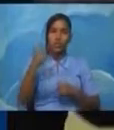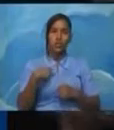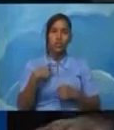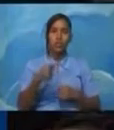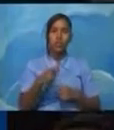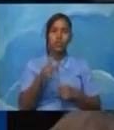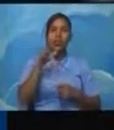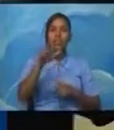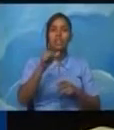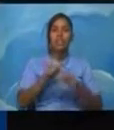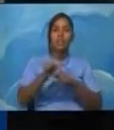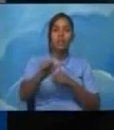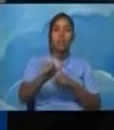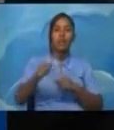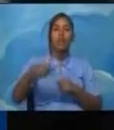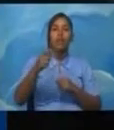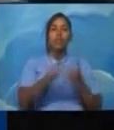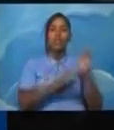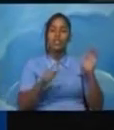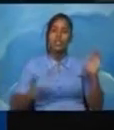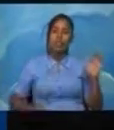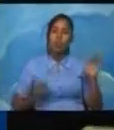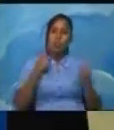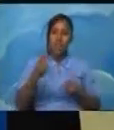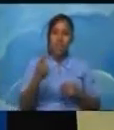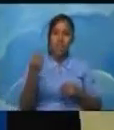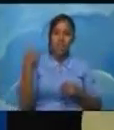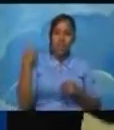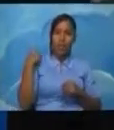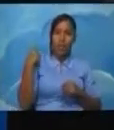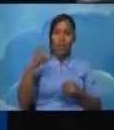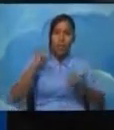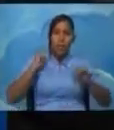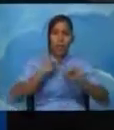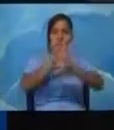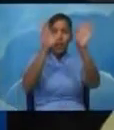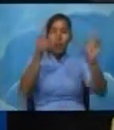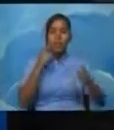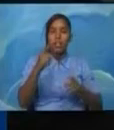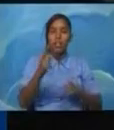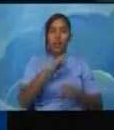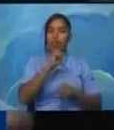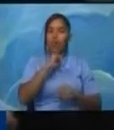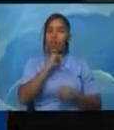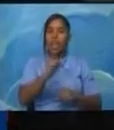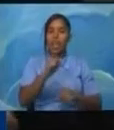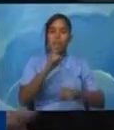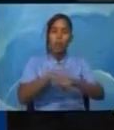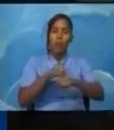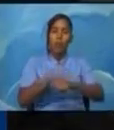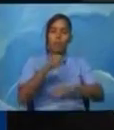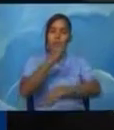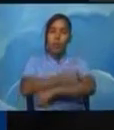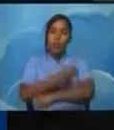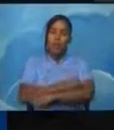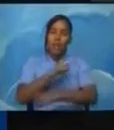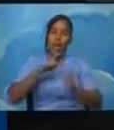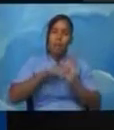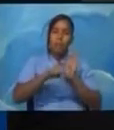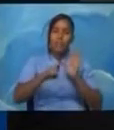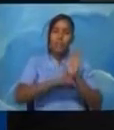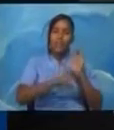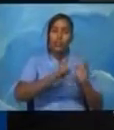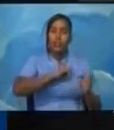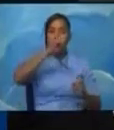ahorita. Dentro de 3 semanas, cuando el Señor me mande, cuando el Señor se me aparezca y me diga, no, es el momento de obedecer al mandato de Dios, ir